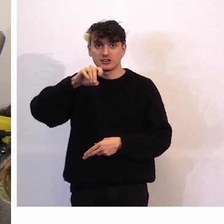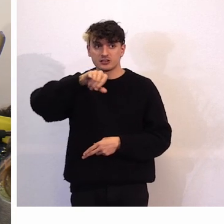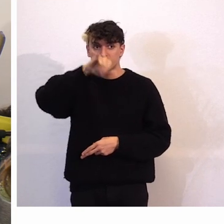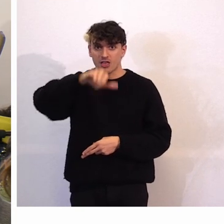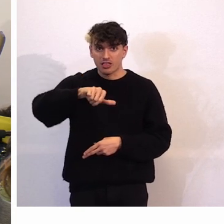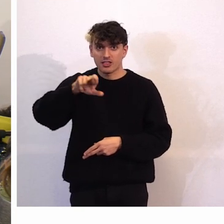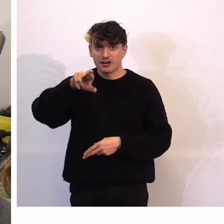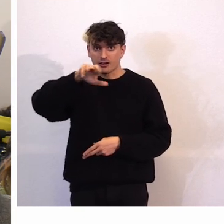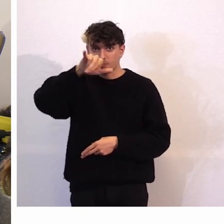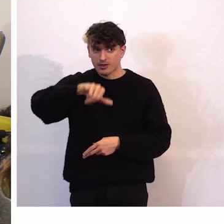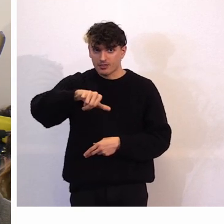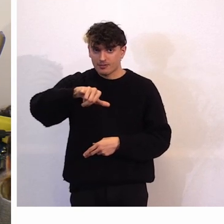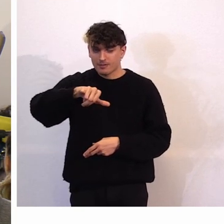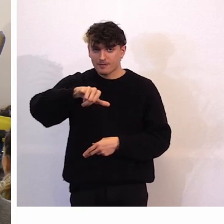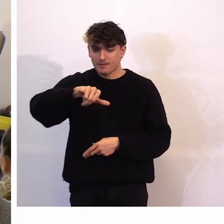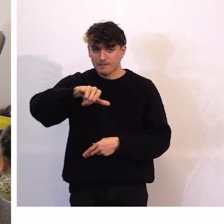Ramírez y me han